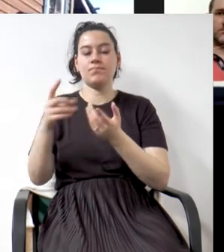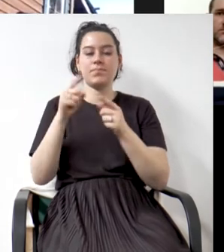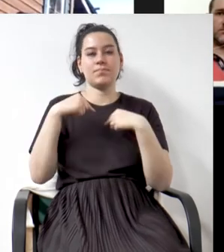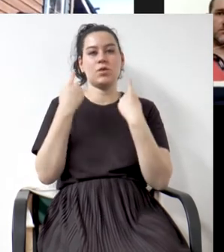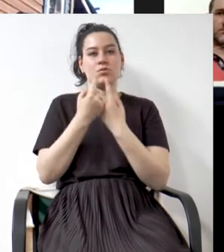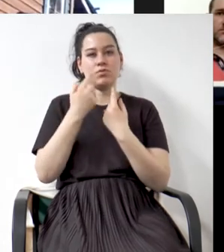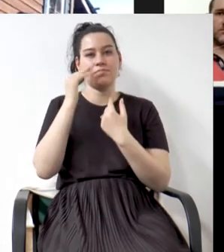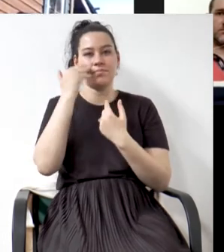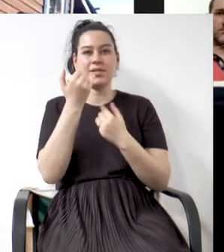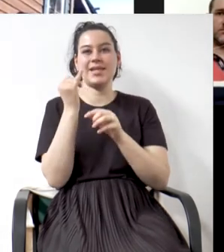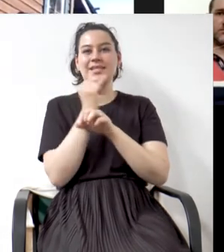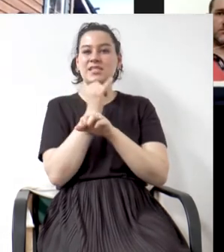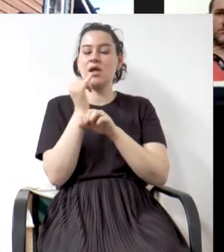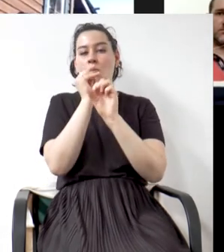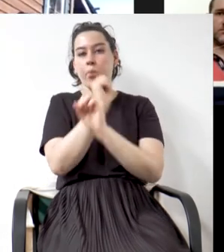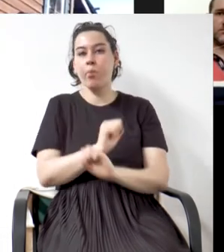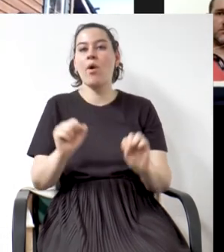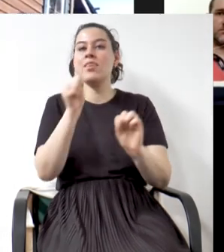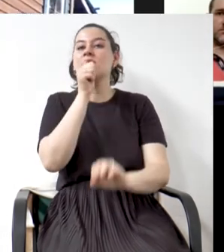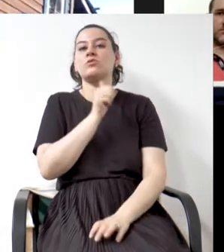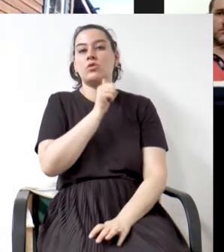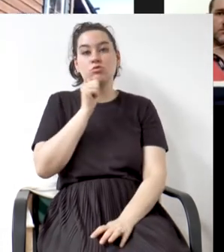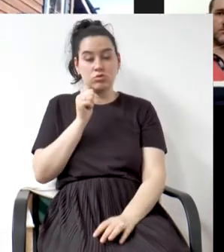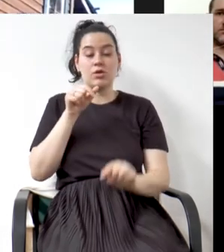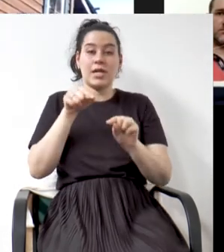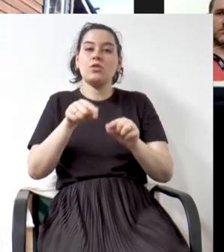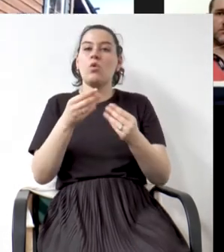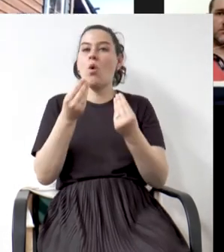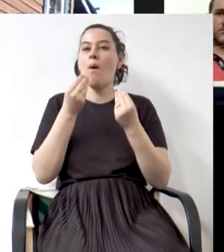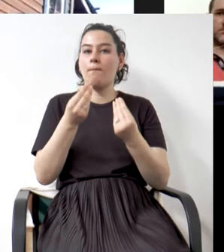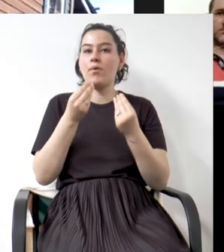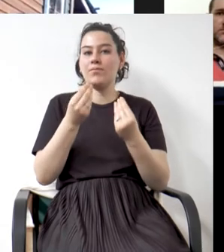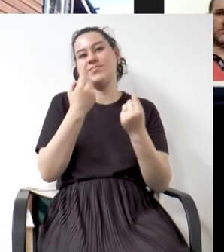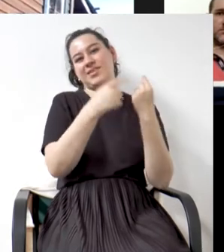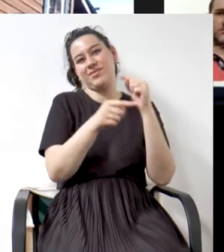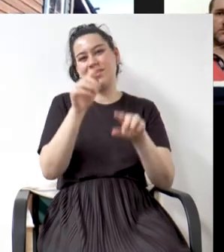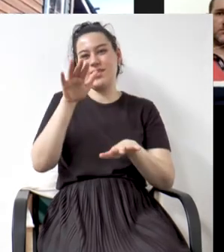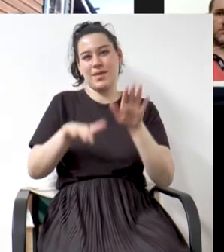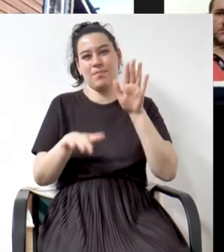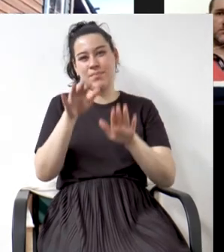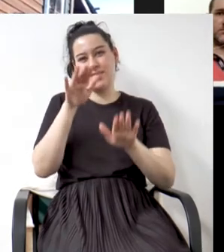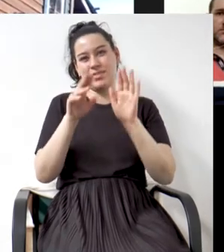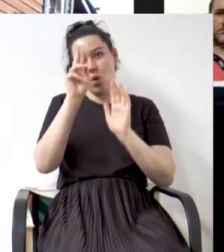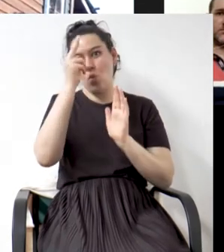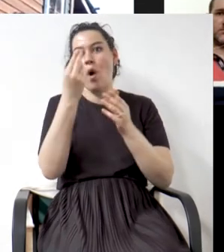Reconocemos de ICEF que las posibles soluciones en estos tránsitos son diferentes para cada región del país.